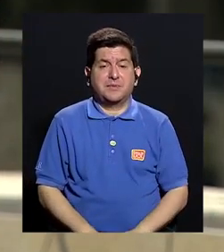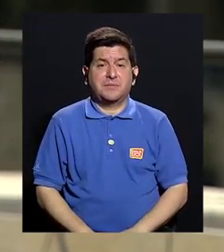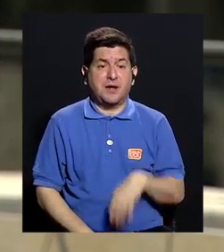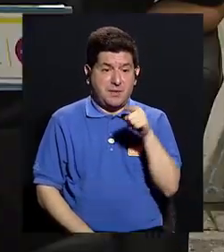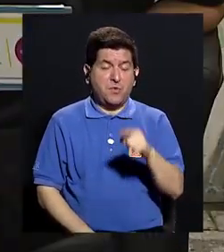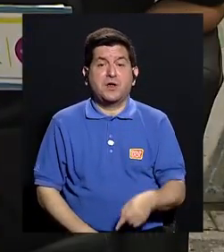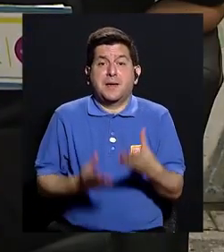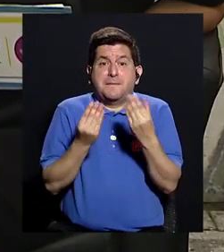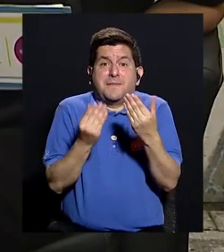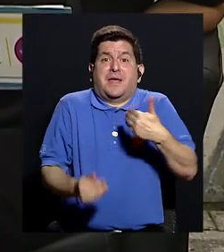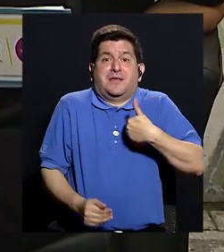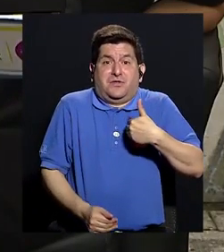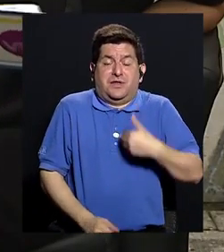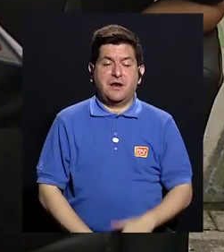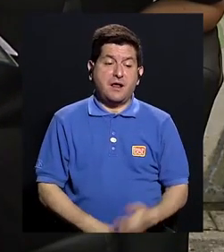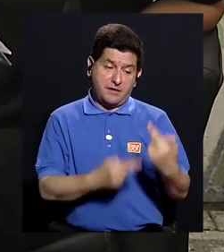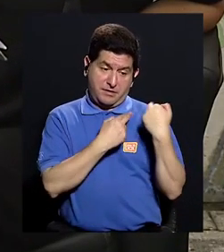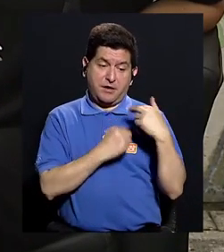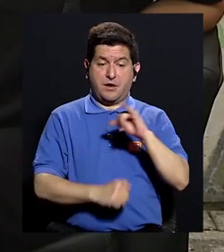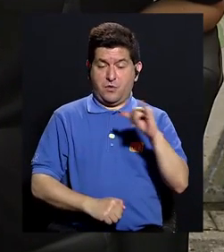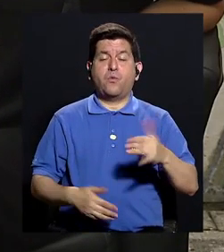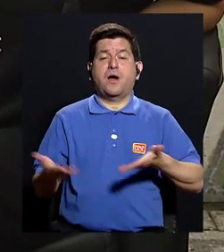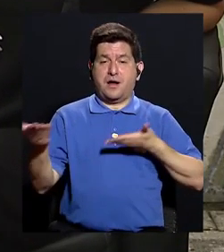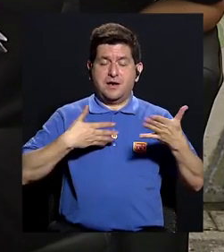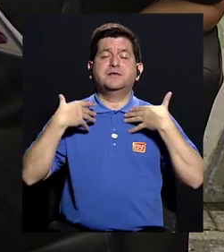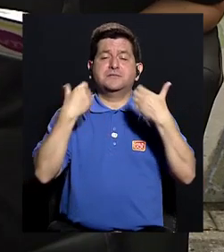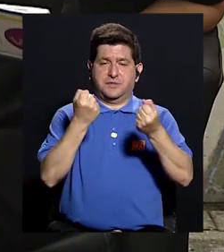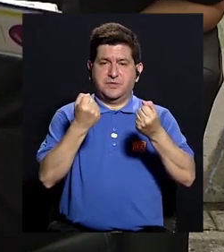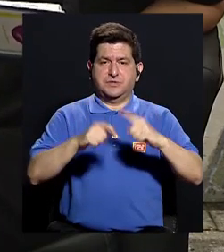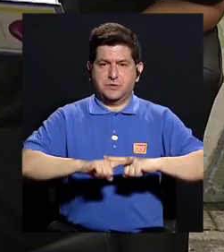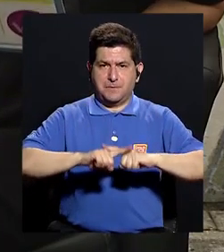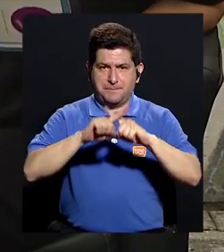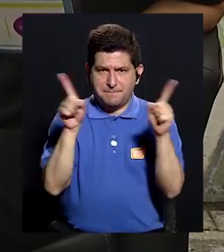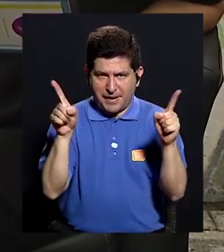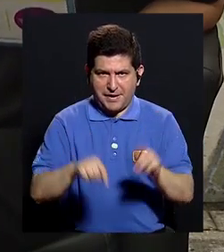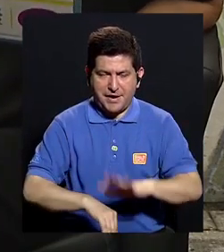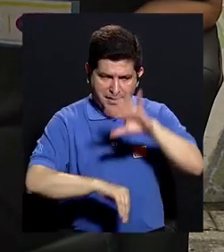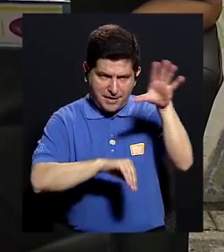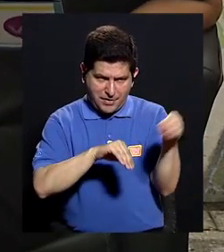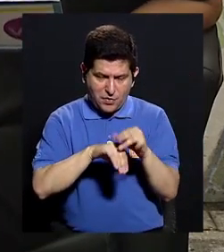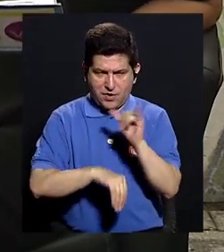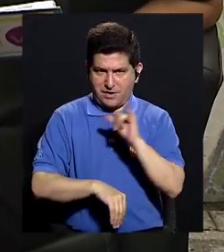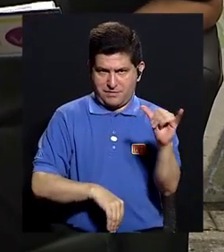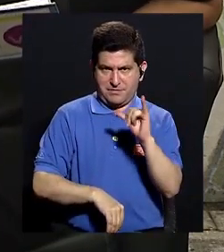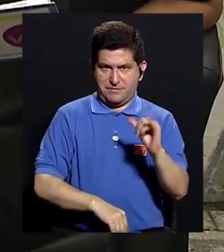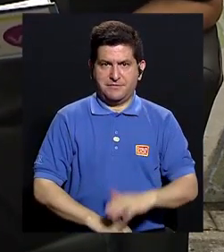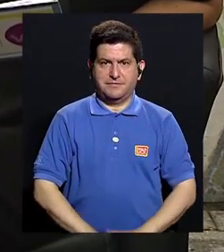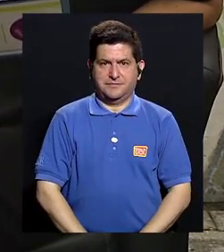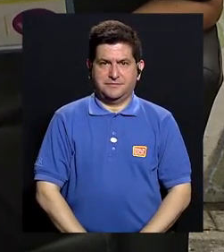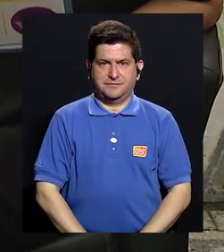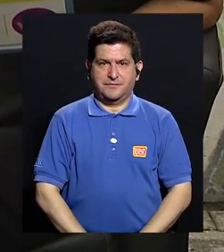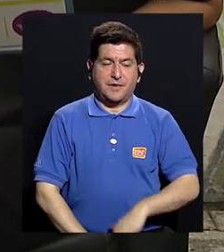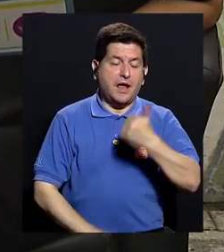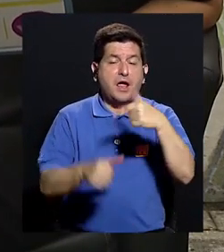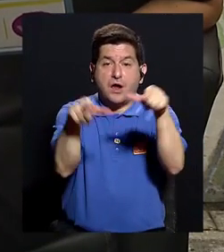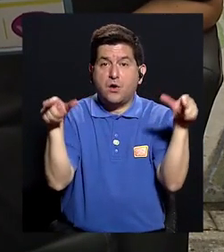susto. Bueno, eso también es una responsabilidad de los servicios de salud, pero además de eso también está,